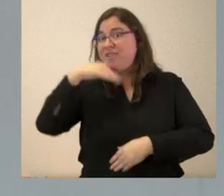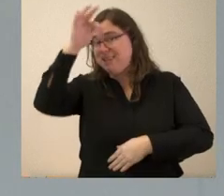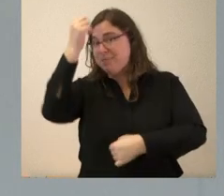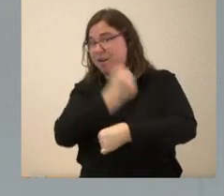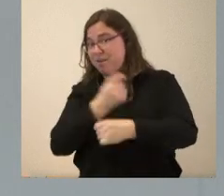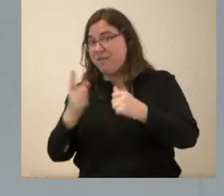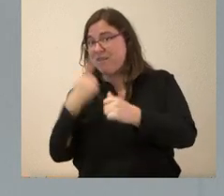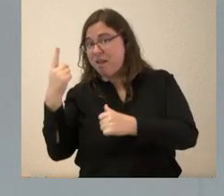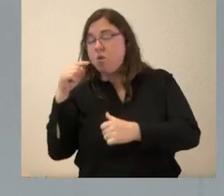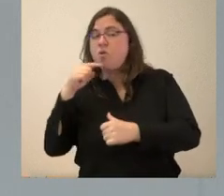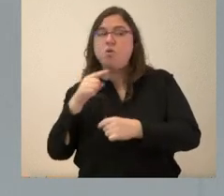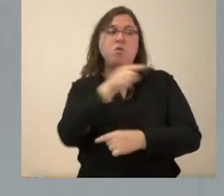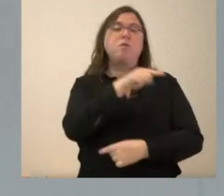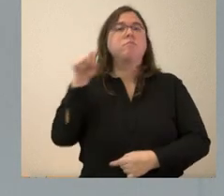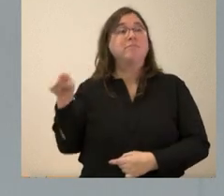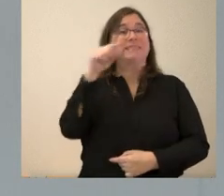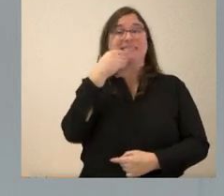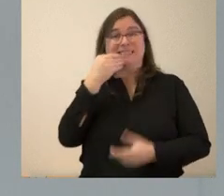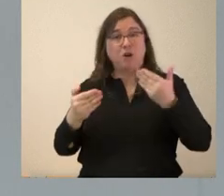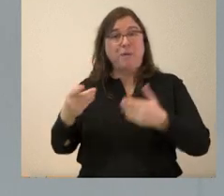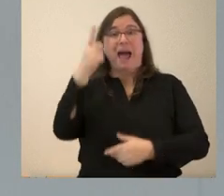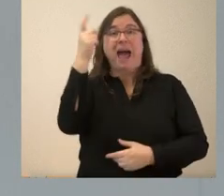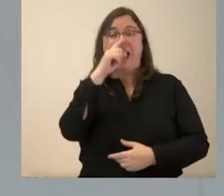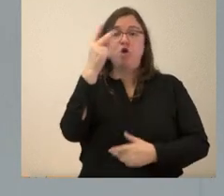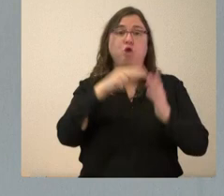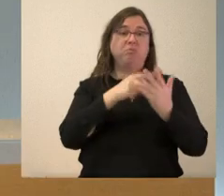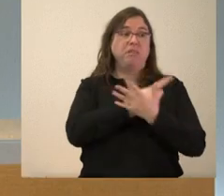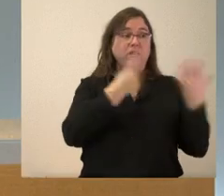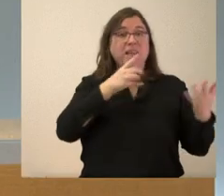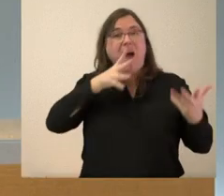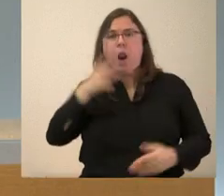los datos son mucho mejores que los que tuvimos en aquel 2016